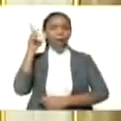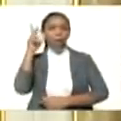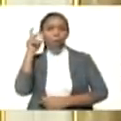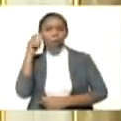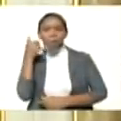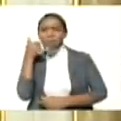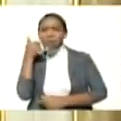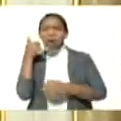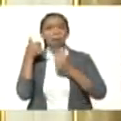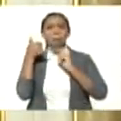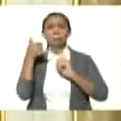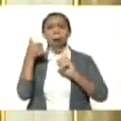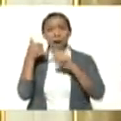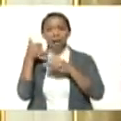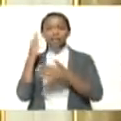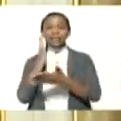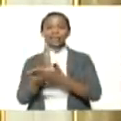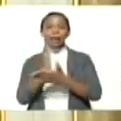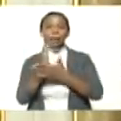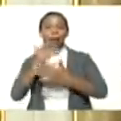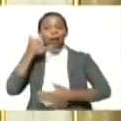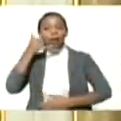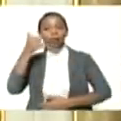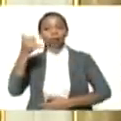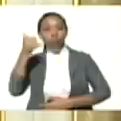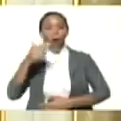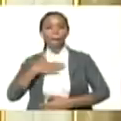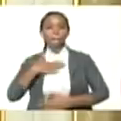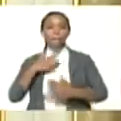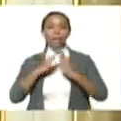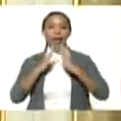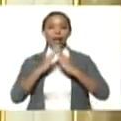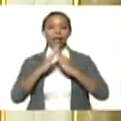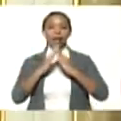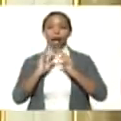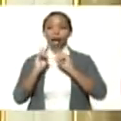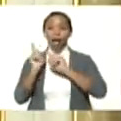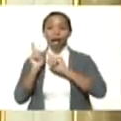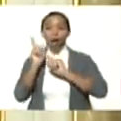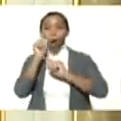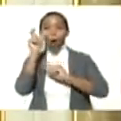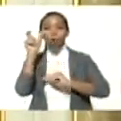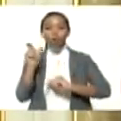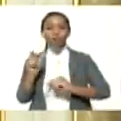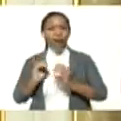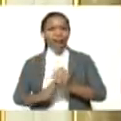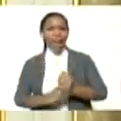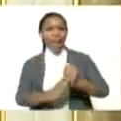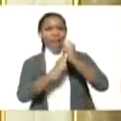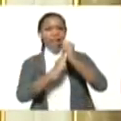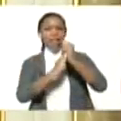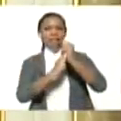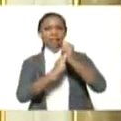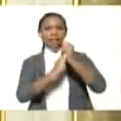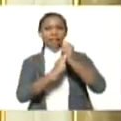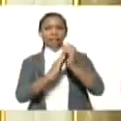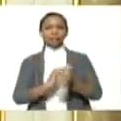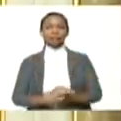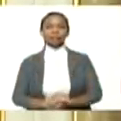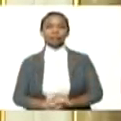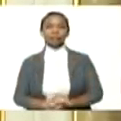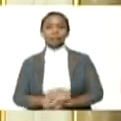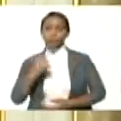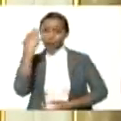porque Aristóbulo siempre llamaba a mi casa. Aristóbulo era líder, dirigente de